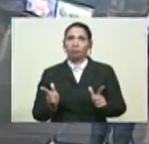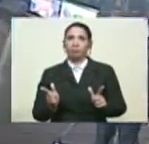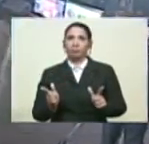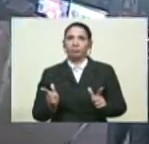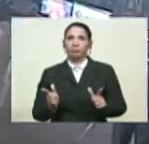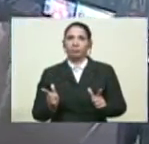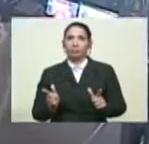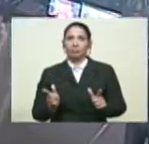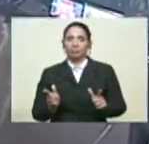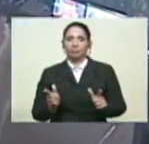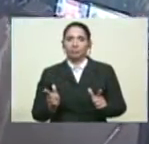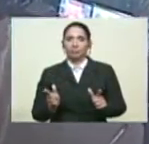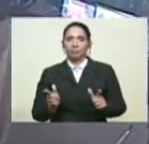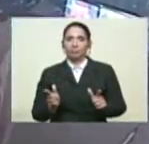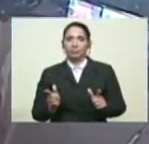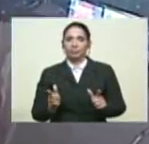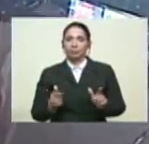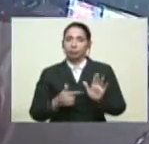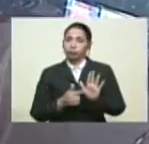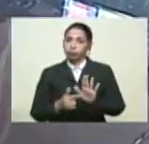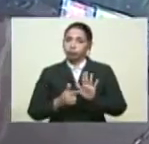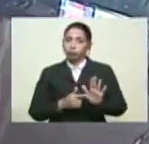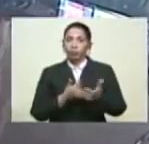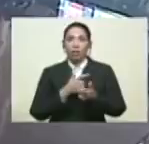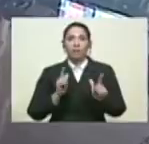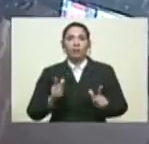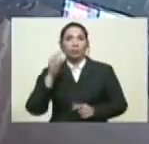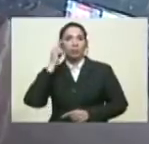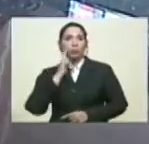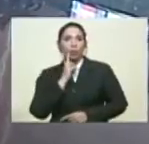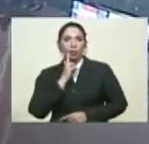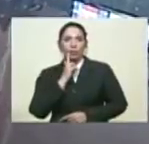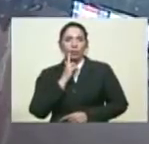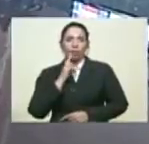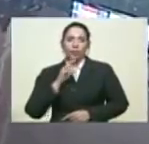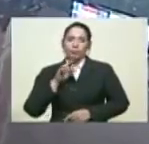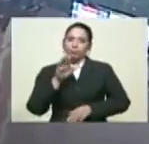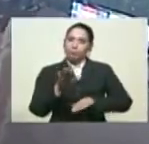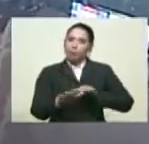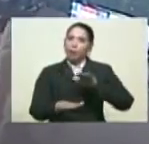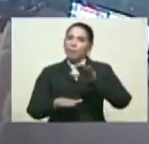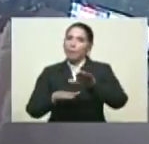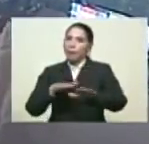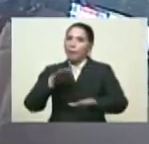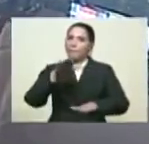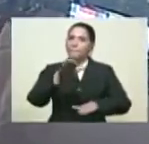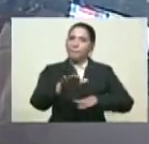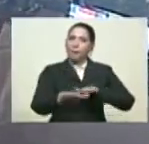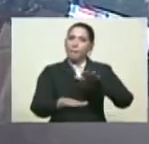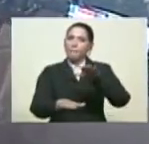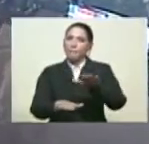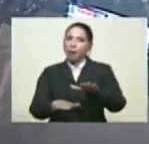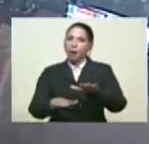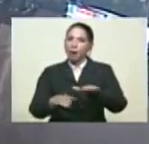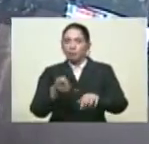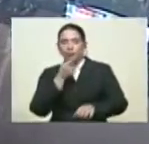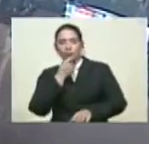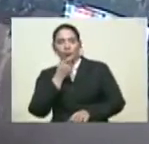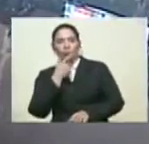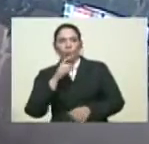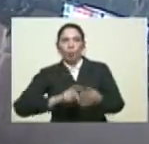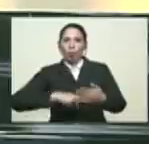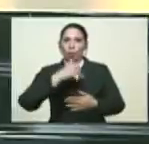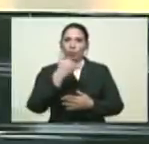Le tocó al libertador Simón Bolívar llevar adelante este hermoso proyecto del Correo del